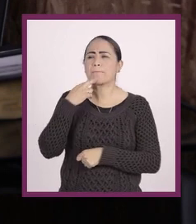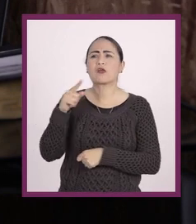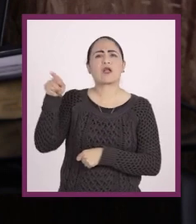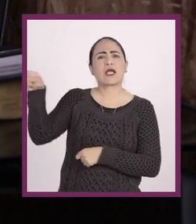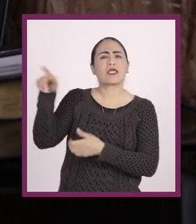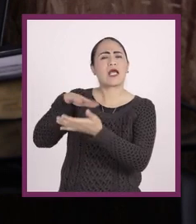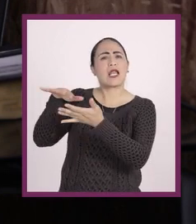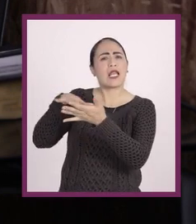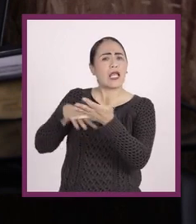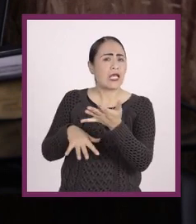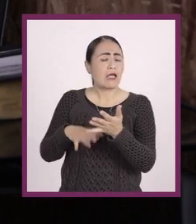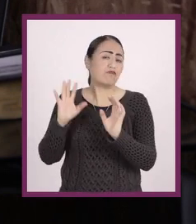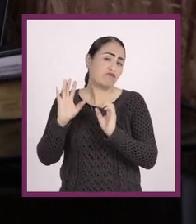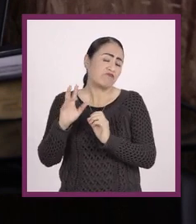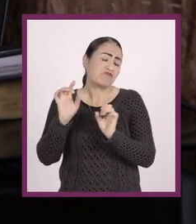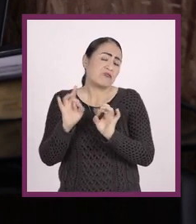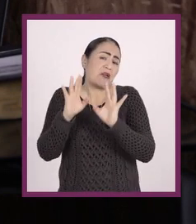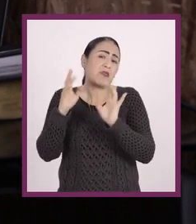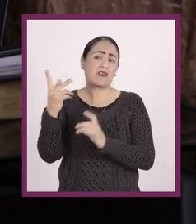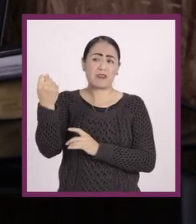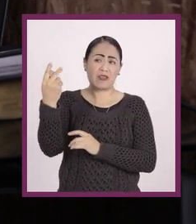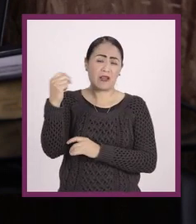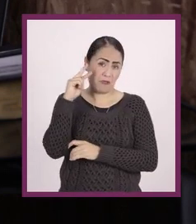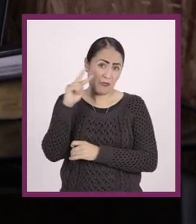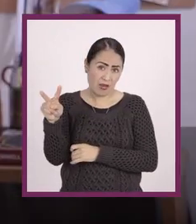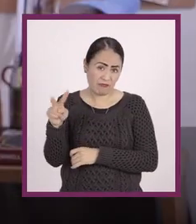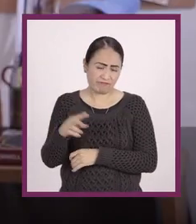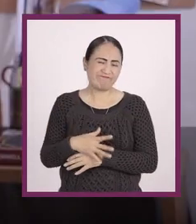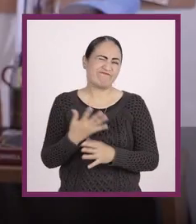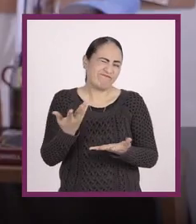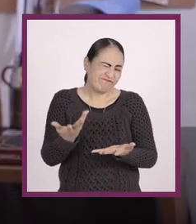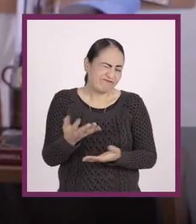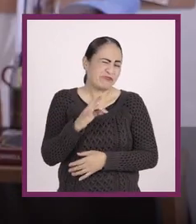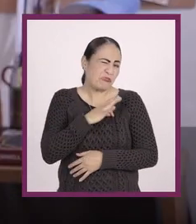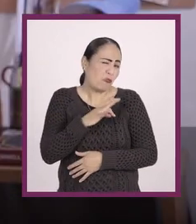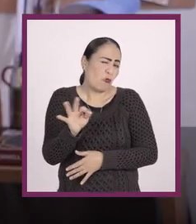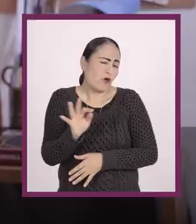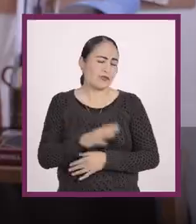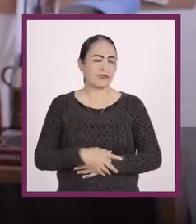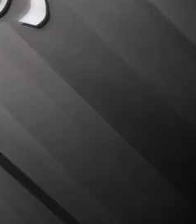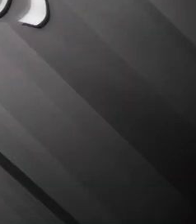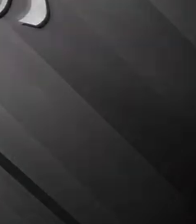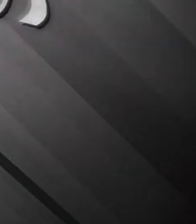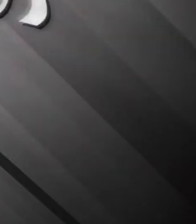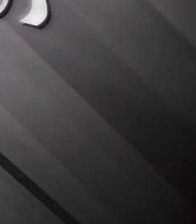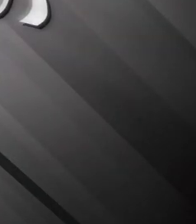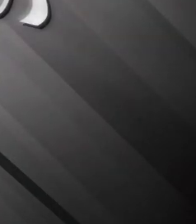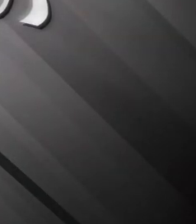espacio de la sala para leer y ver la televisión estas son buenas alternativas